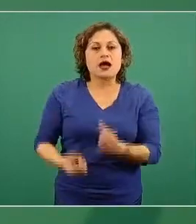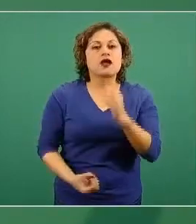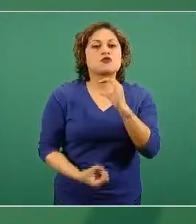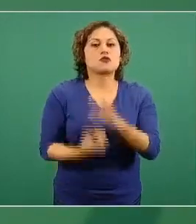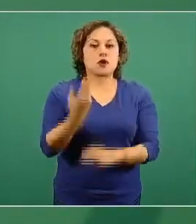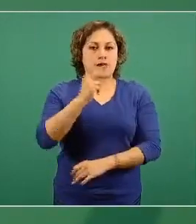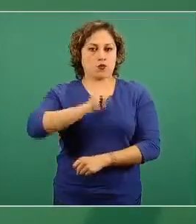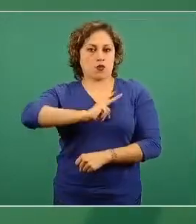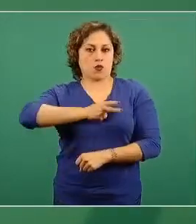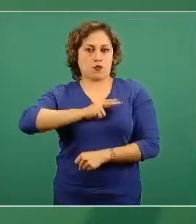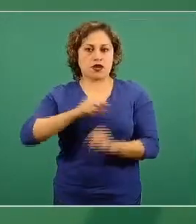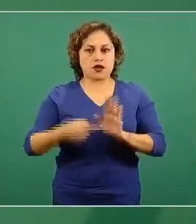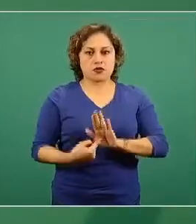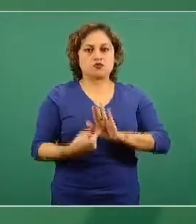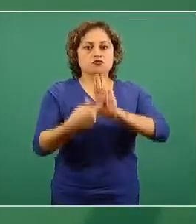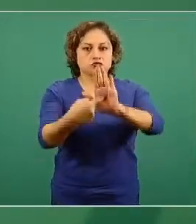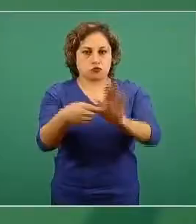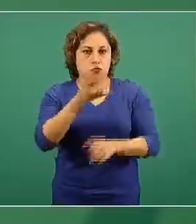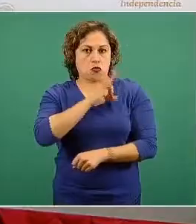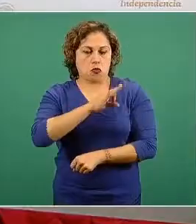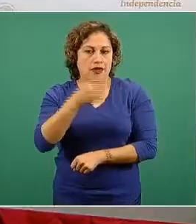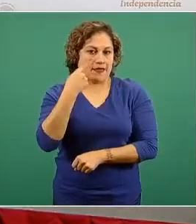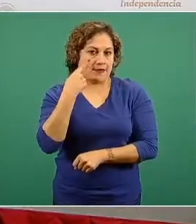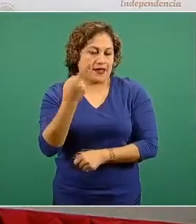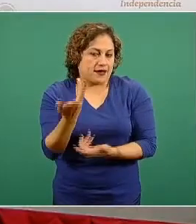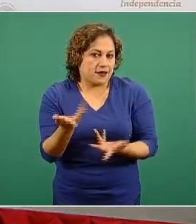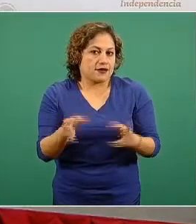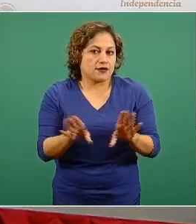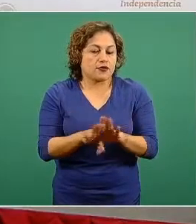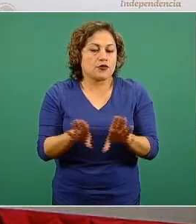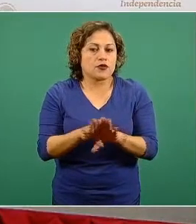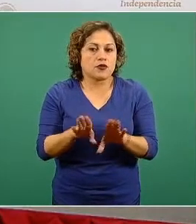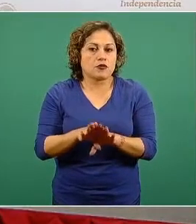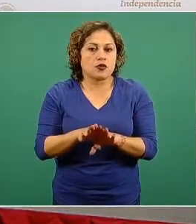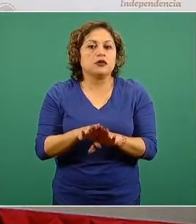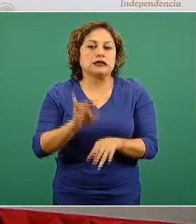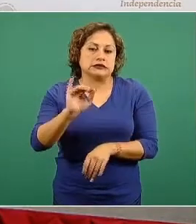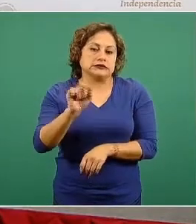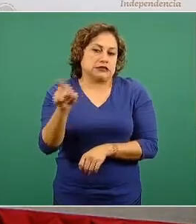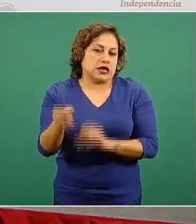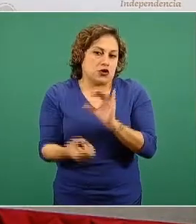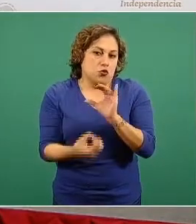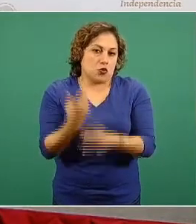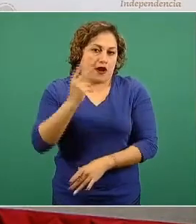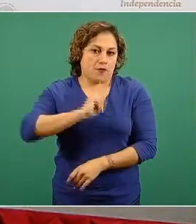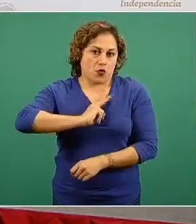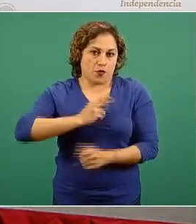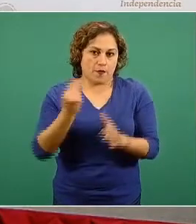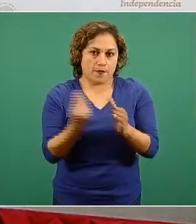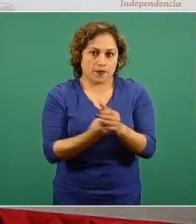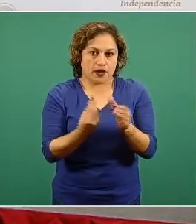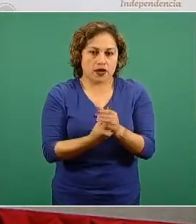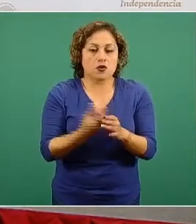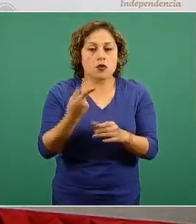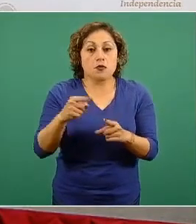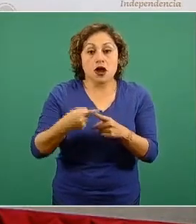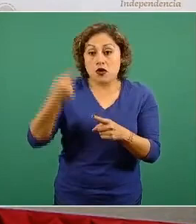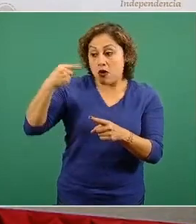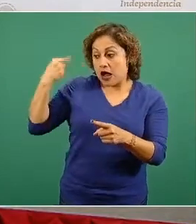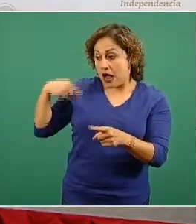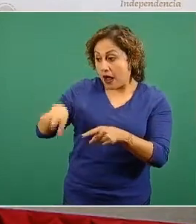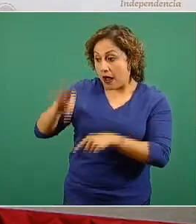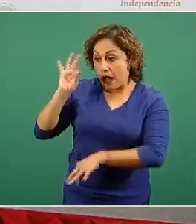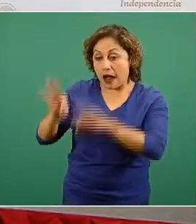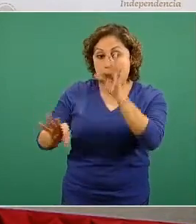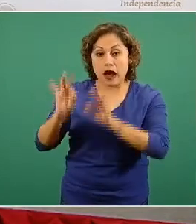han encontrado hasta el momento de estas secuenciaciones, más allá de lógicamente la nueva variante y las nuevas que se puedan, nuevos casos que se